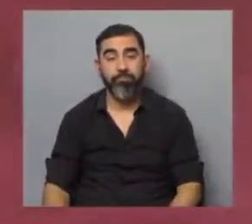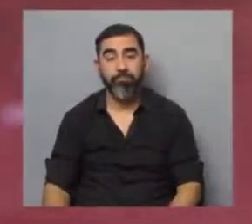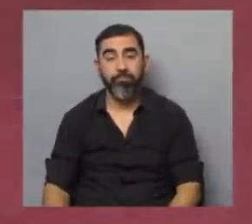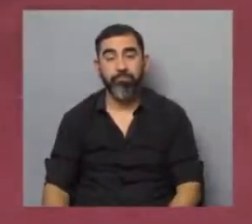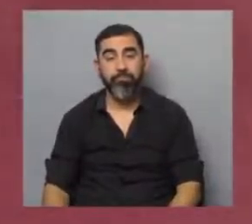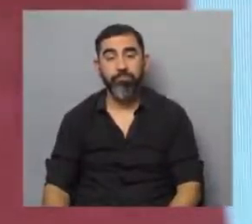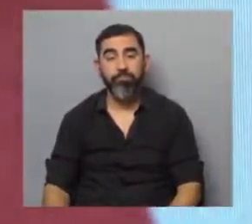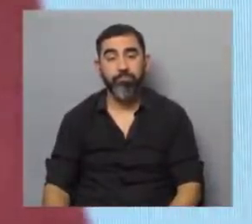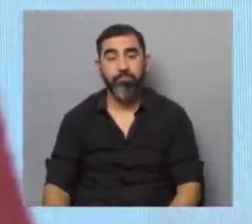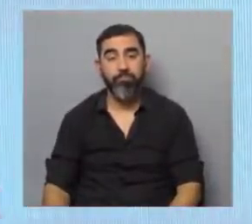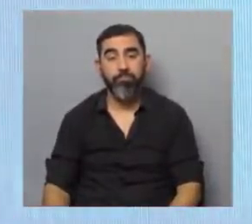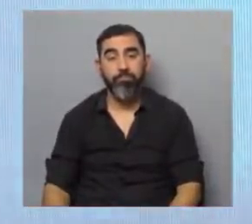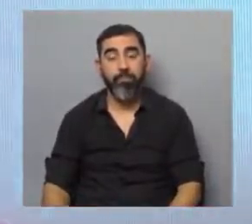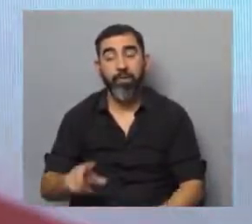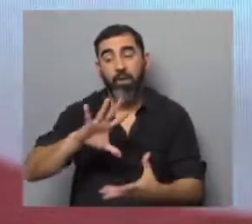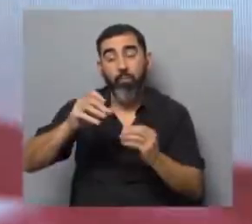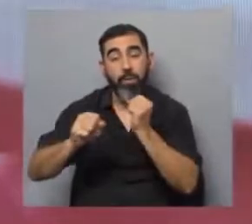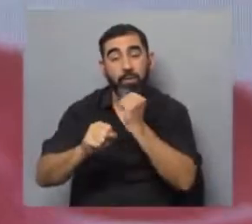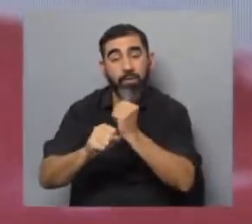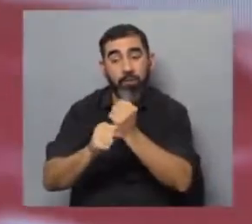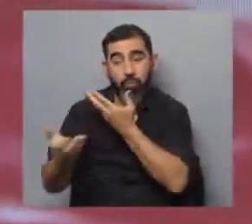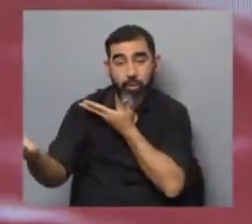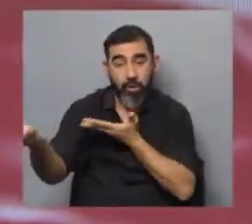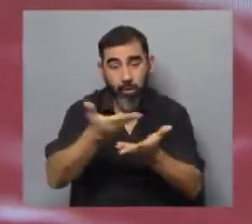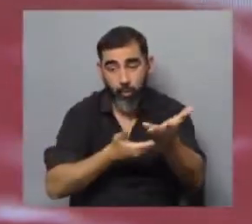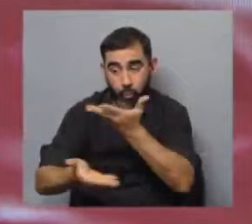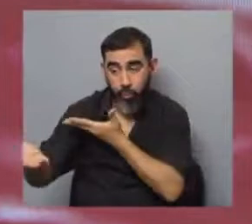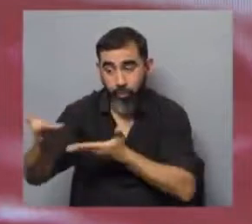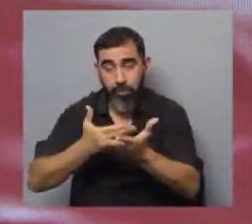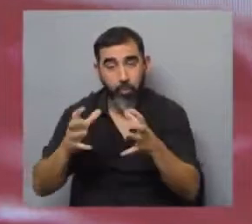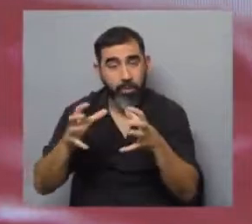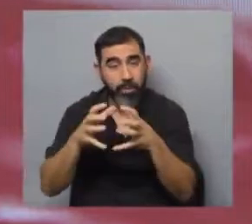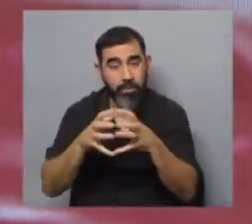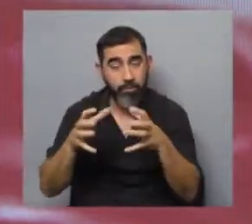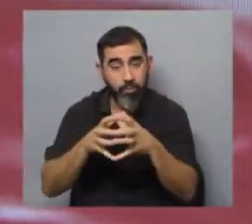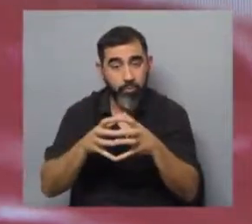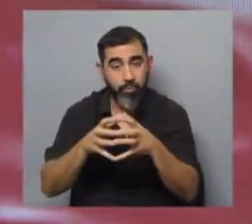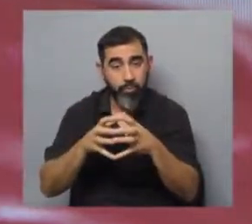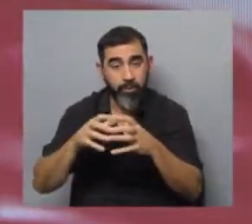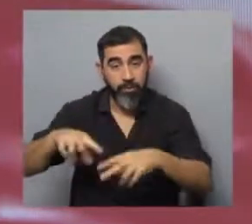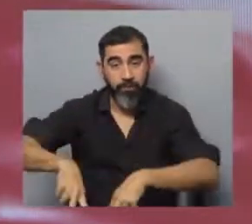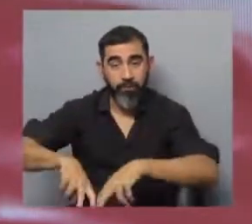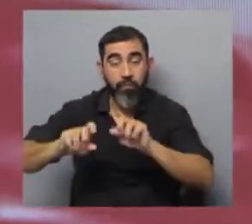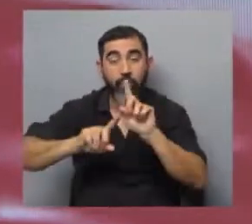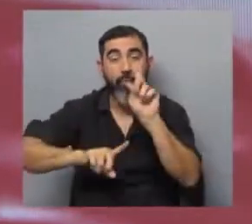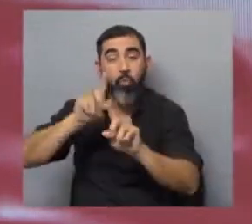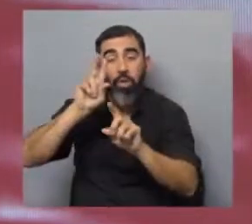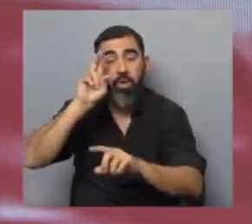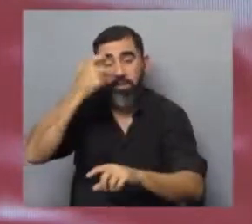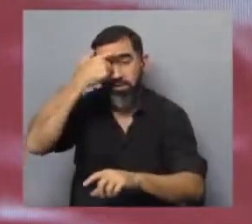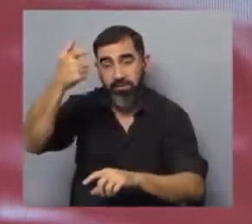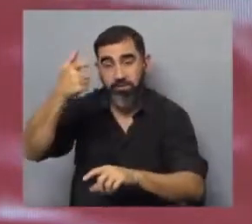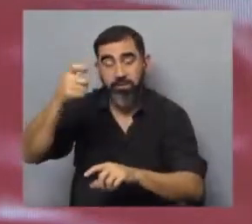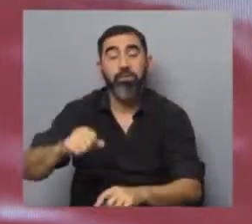esa, de alguna forma, línea de trabajo que compartimos, digamos, en equipos de investigación en la Facultad de Ciencias y en el Instituto